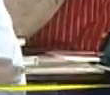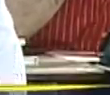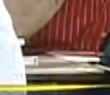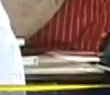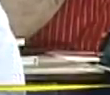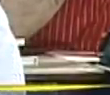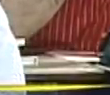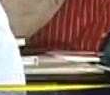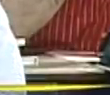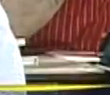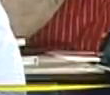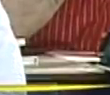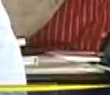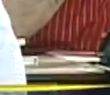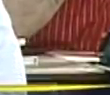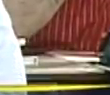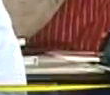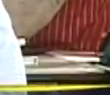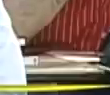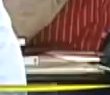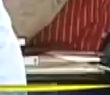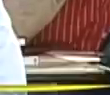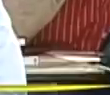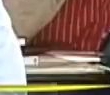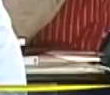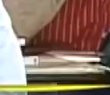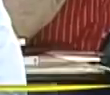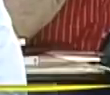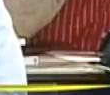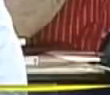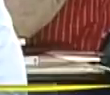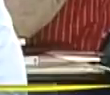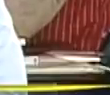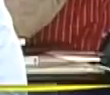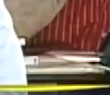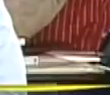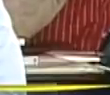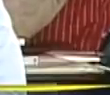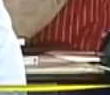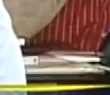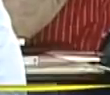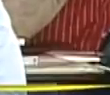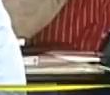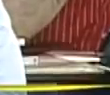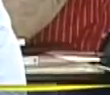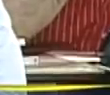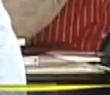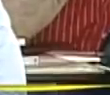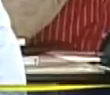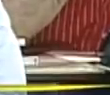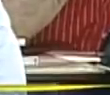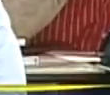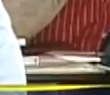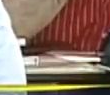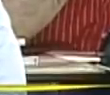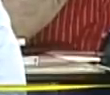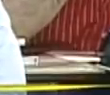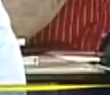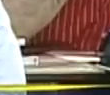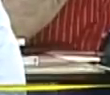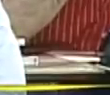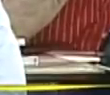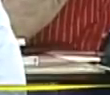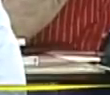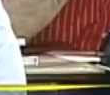absolutamente cerrado. Ya nosotros empezamos a trabajar en la recuperación. Los peajes inactivos nunca funcionaron